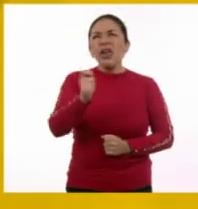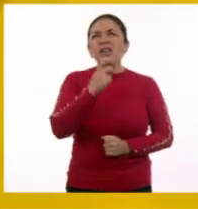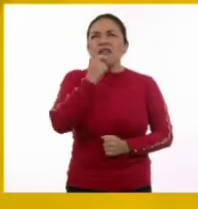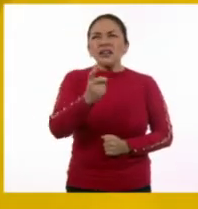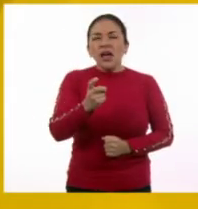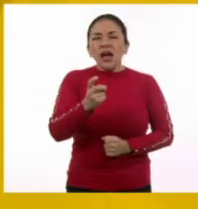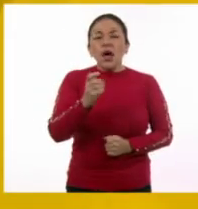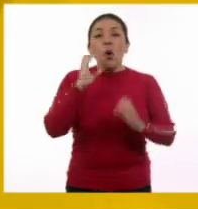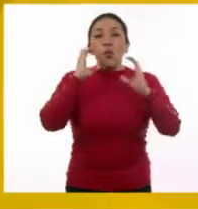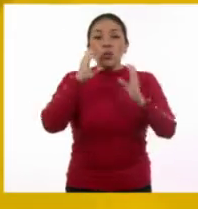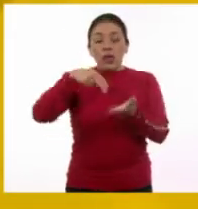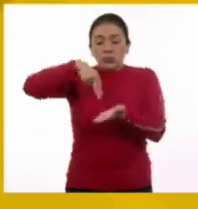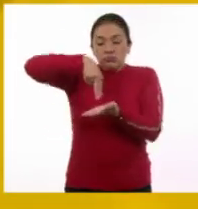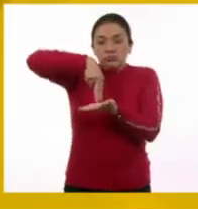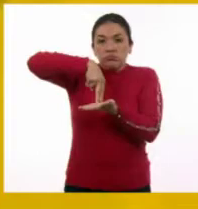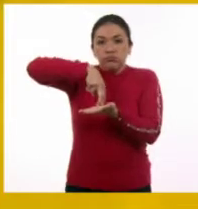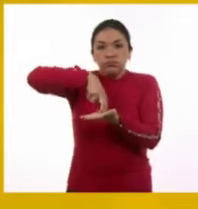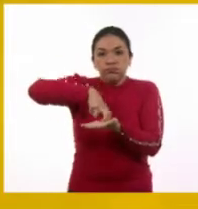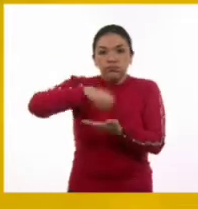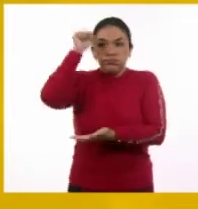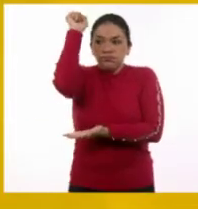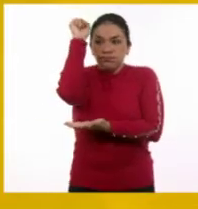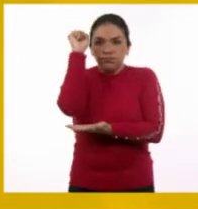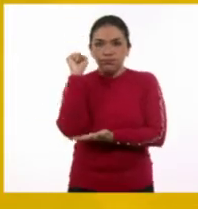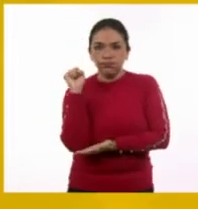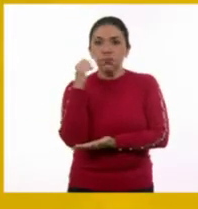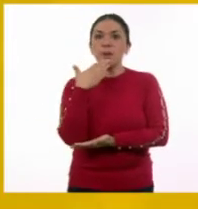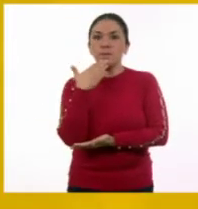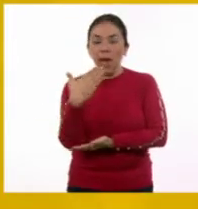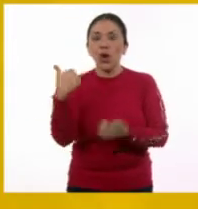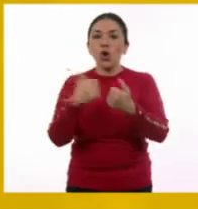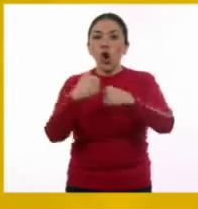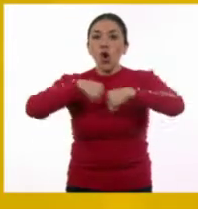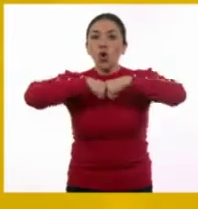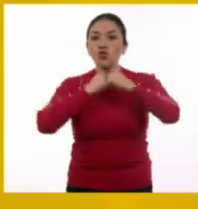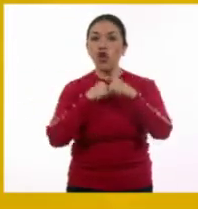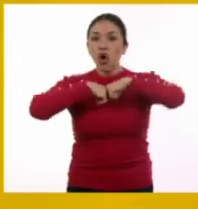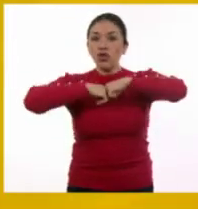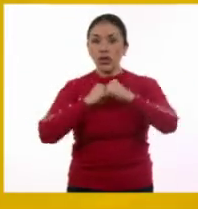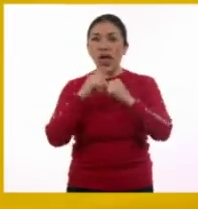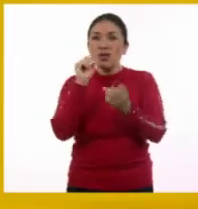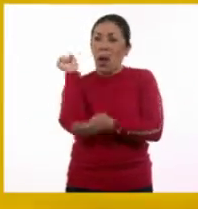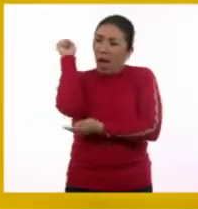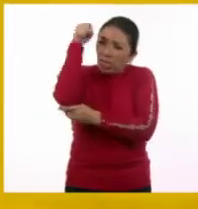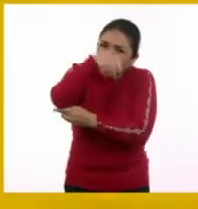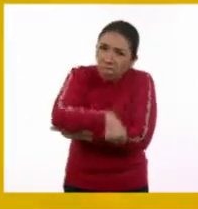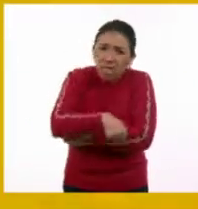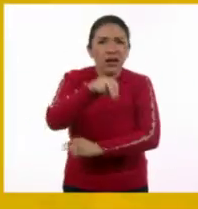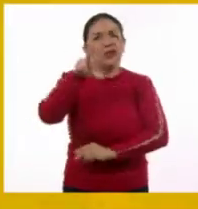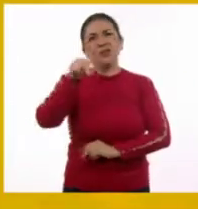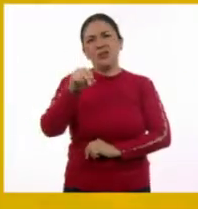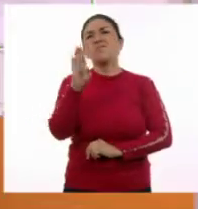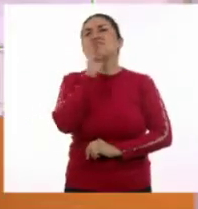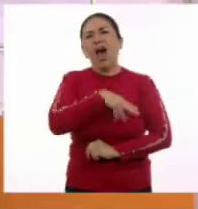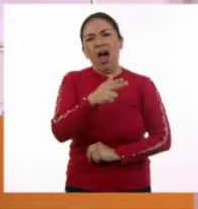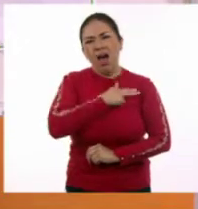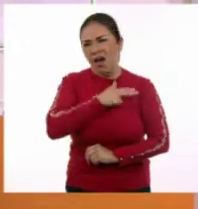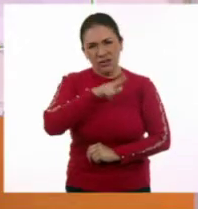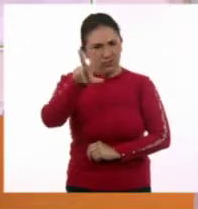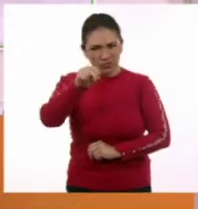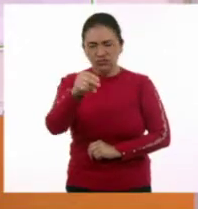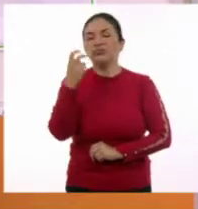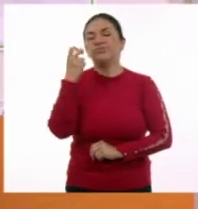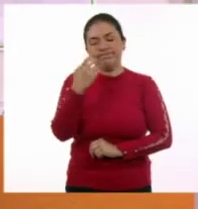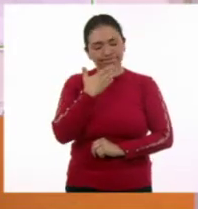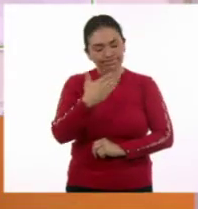agacharnos con la espalda erguida y doblando las rodillas o cree para no agacharse cytotec o si